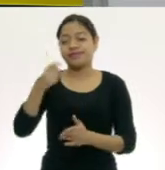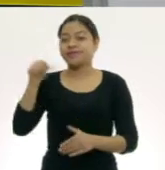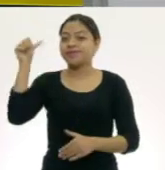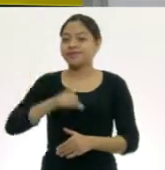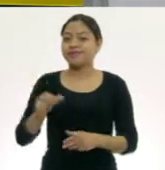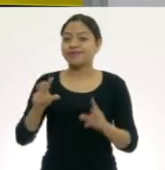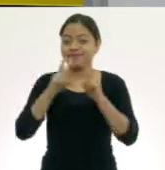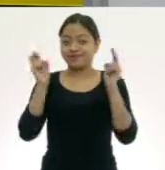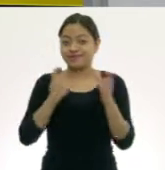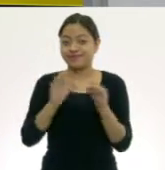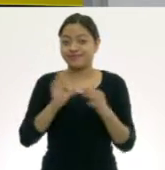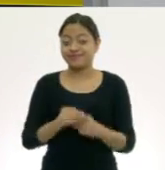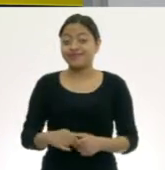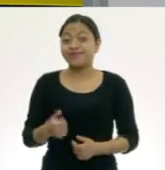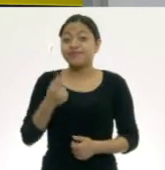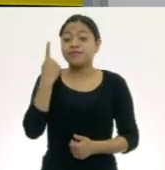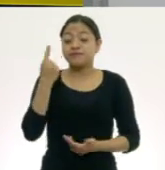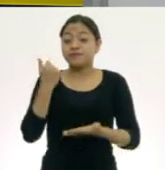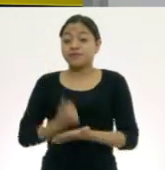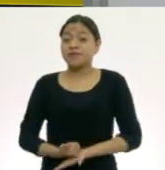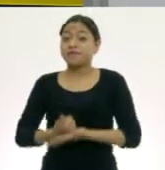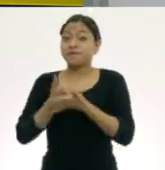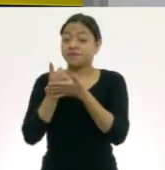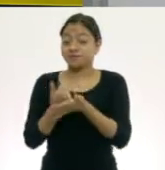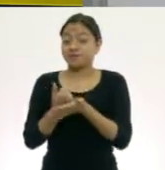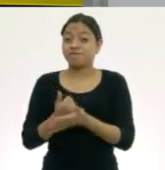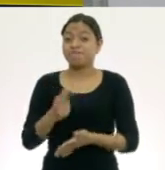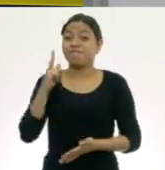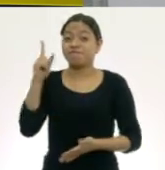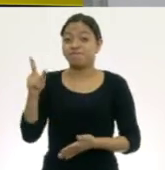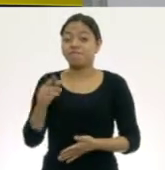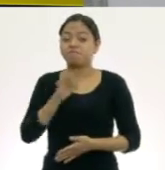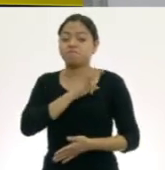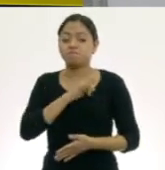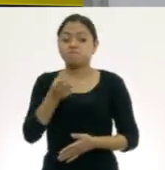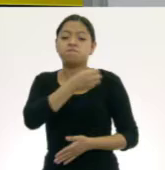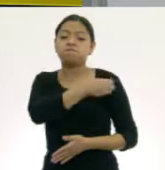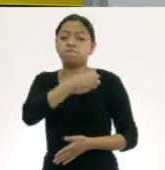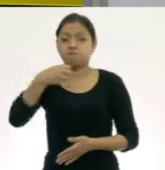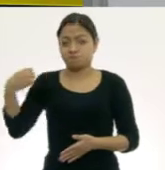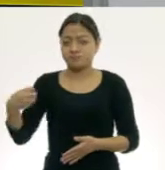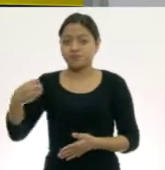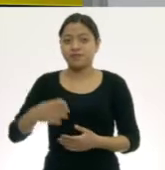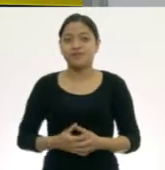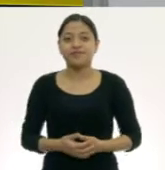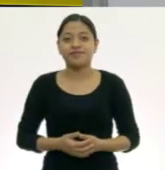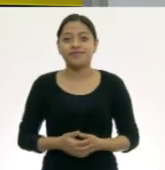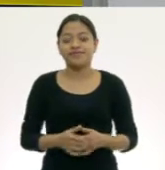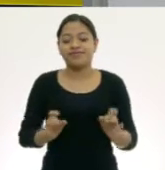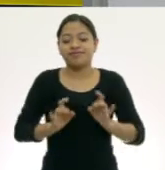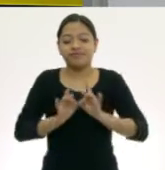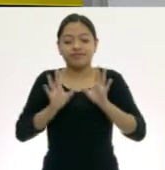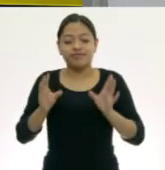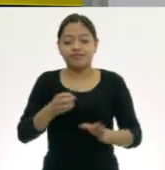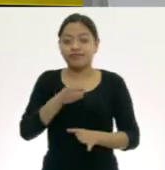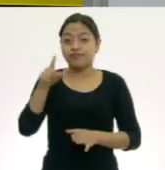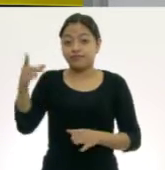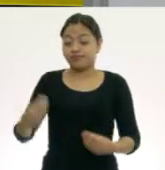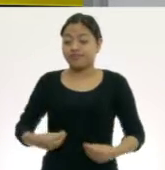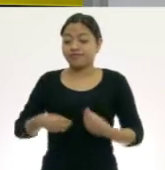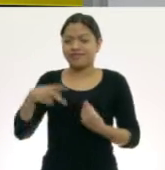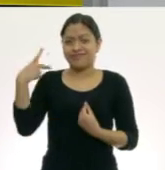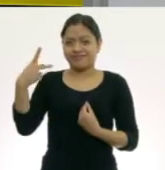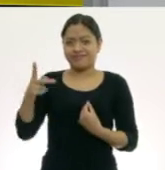vamos a checar una herramienta que te va a ayudar a organizar precisamente estos eventos más importantes de tu